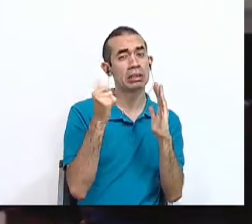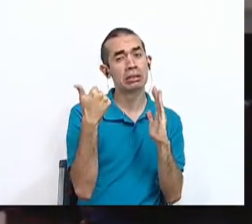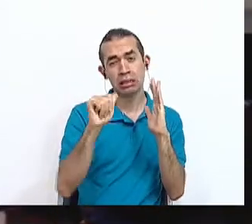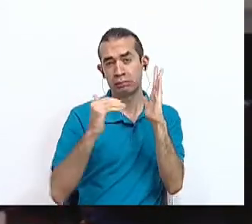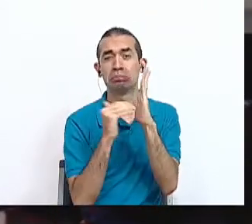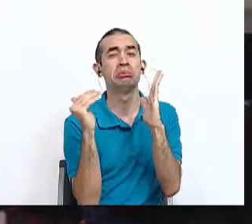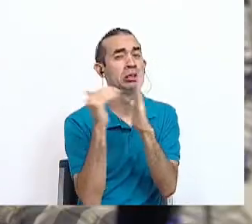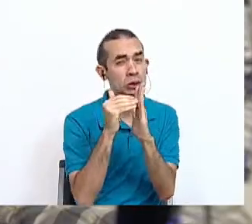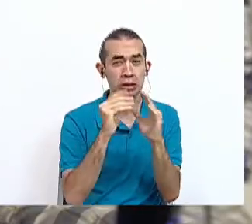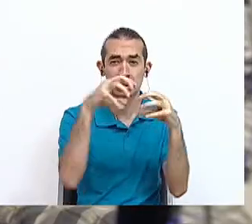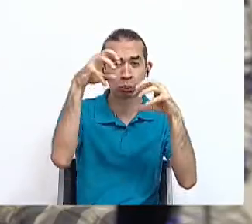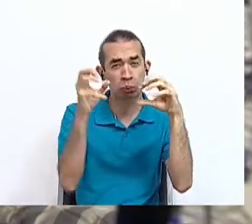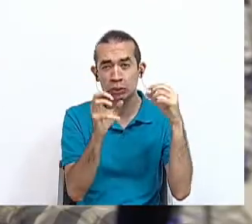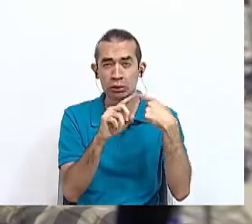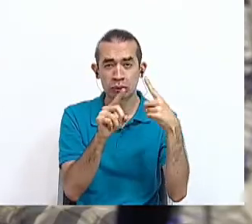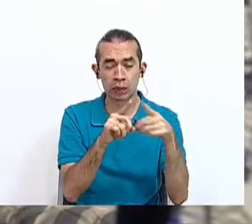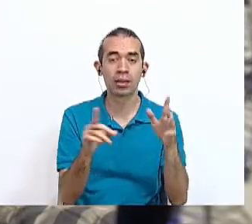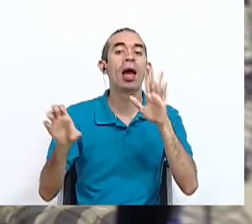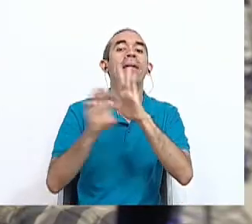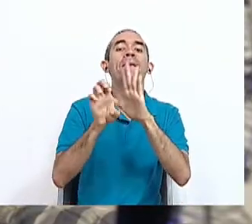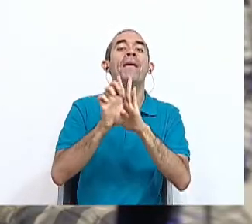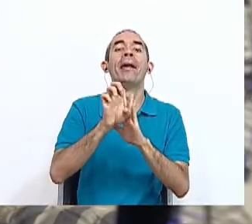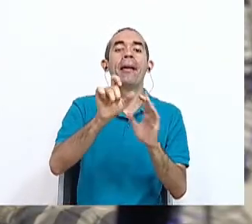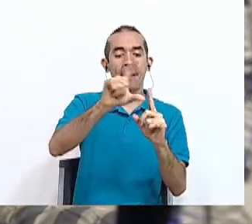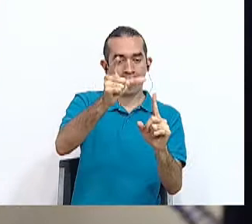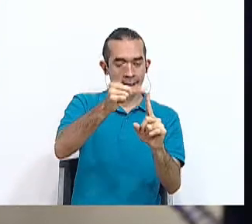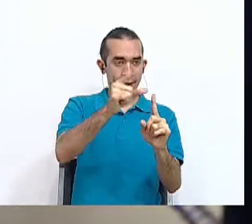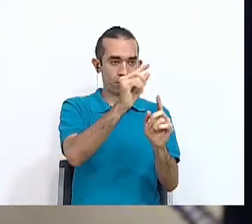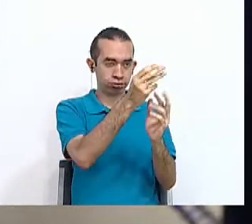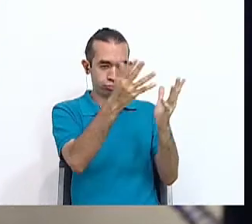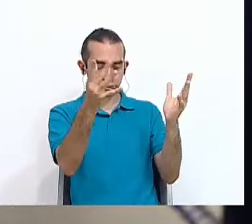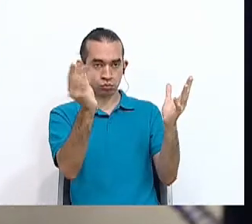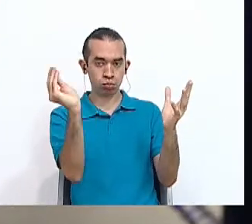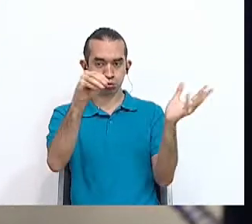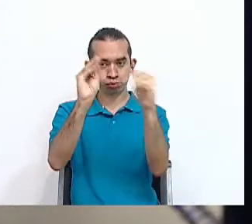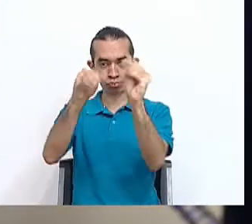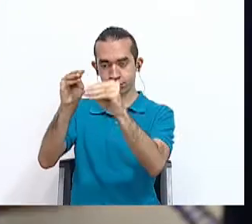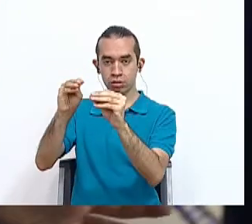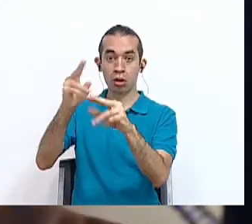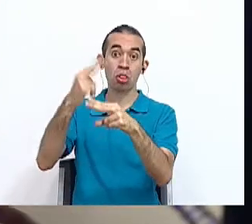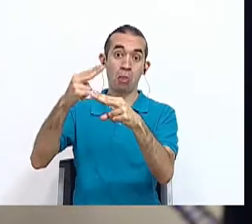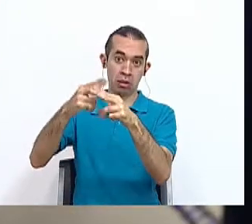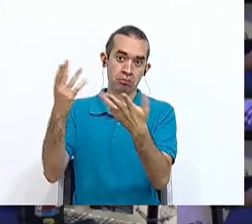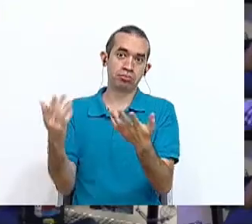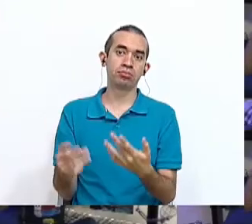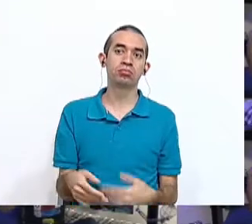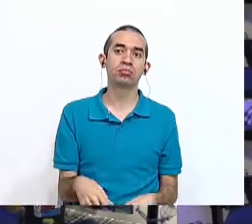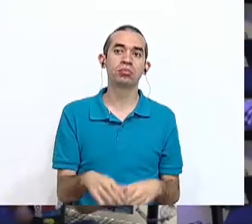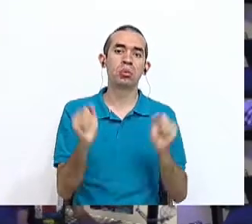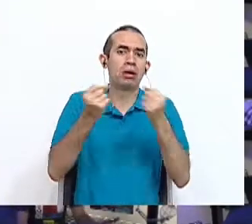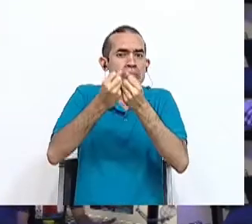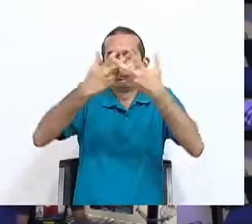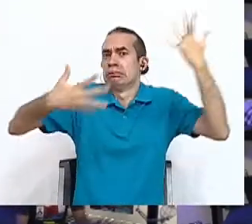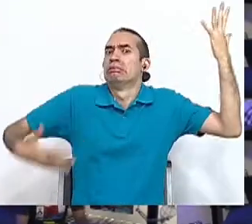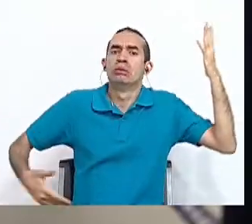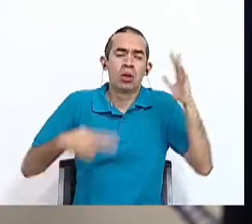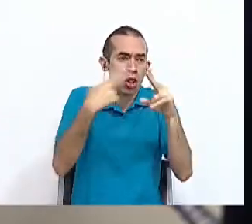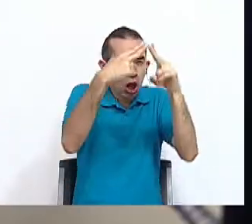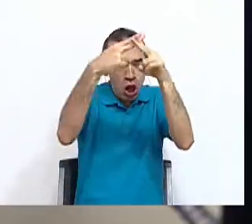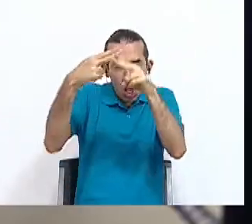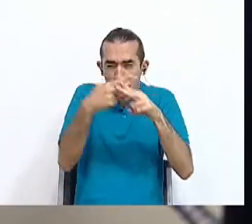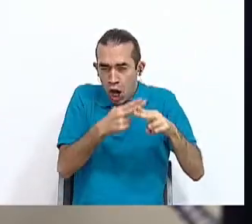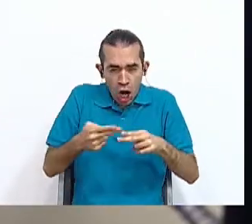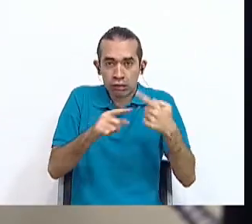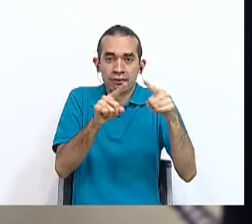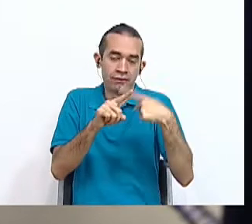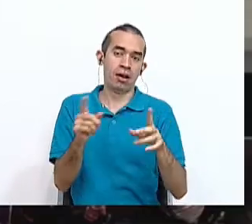más simple, es como cuando con las letras formamos un nombre. Por ejemplo, se pueden formar con esas letras millones de nombres. Es